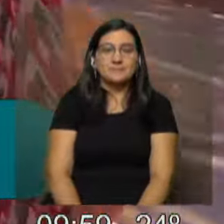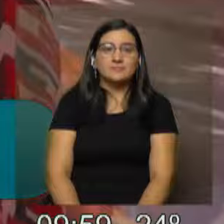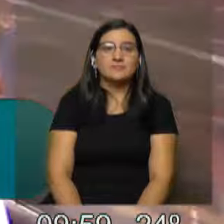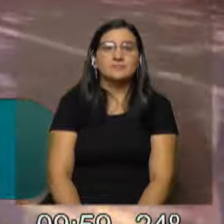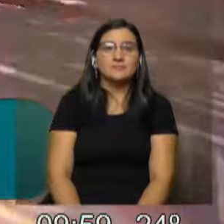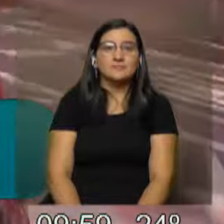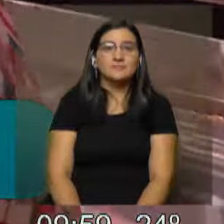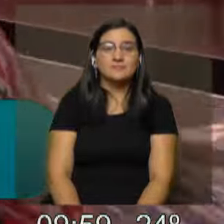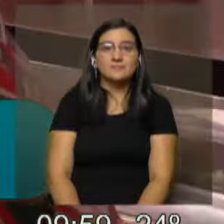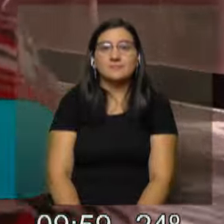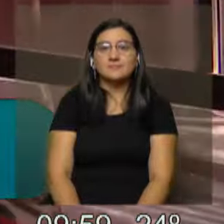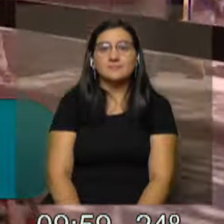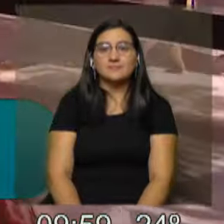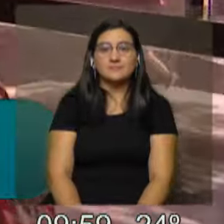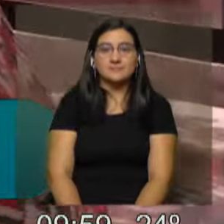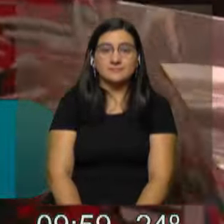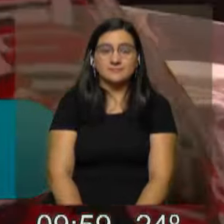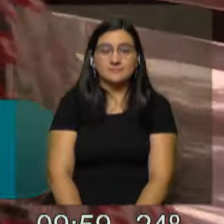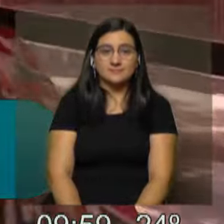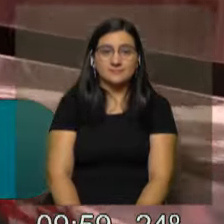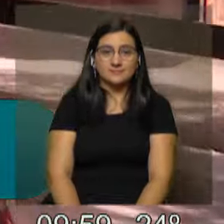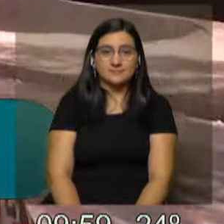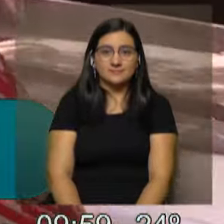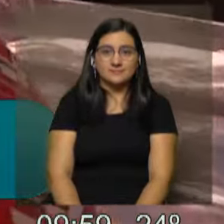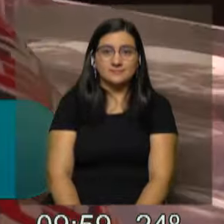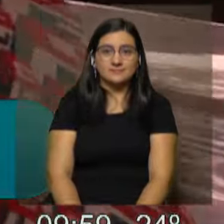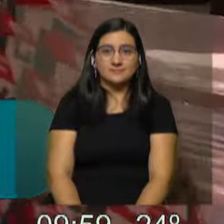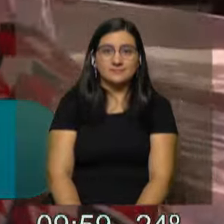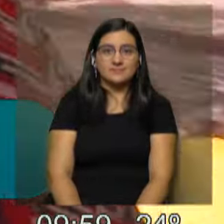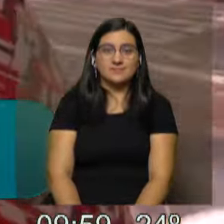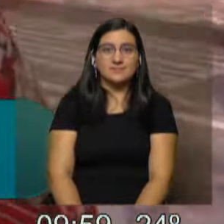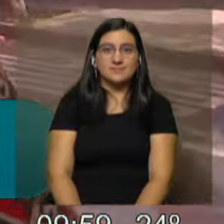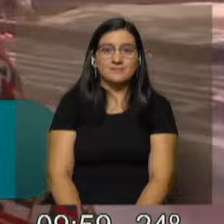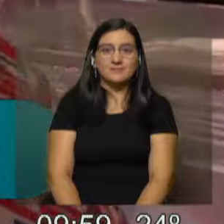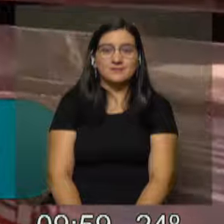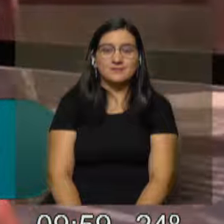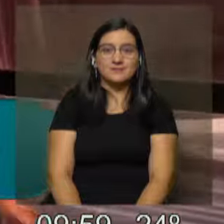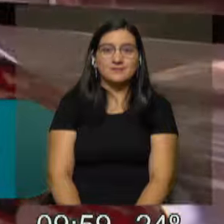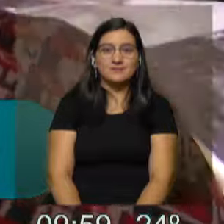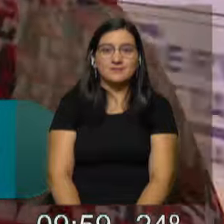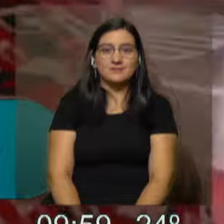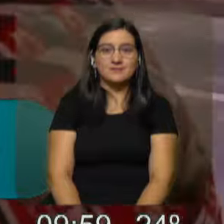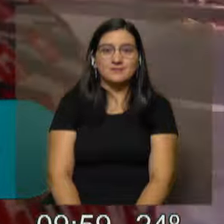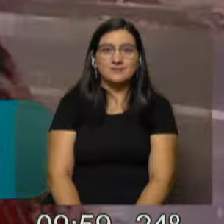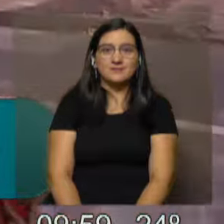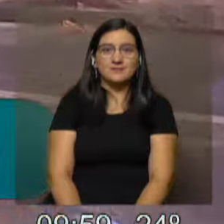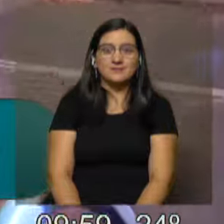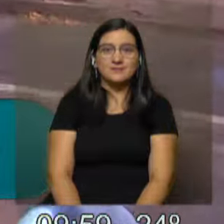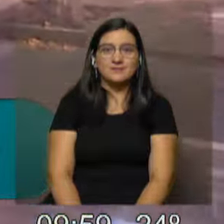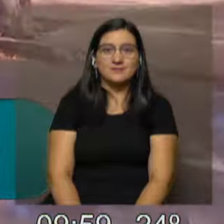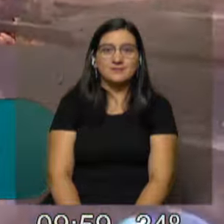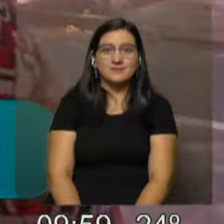Vamos arriba. Y a quién van a matar o van a eliminar, si ya